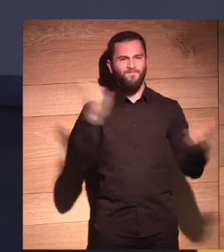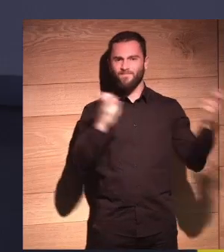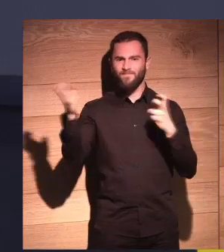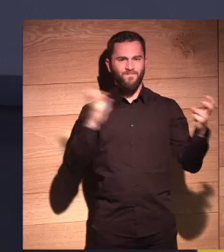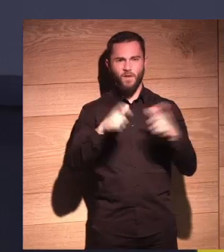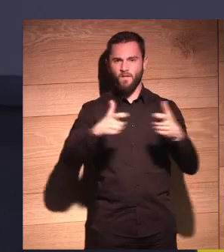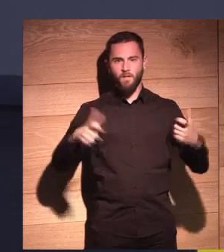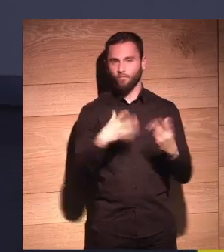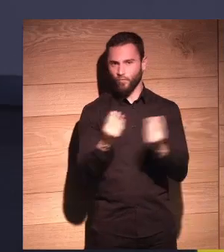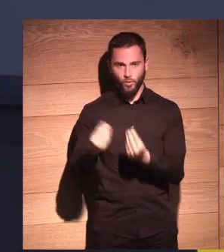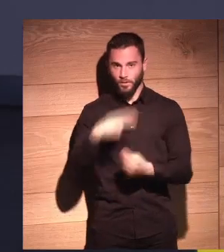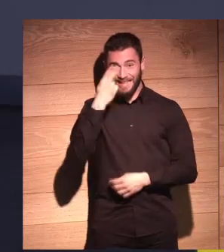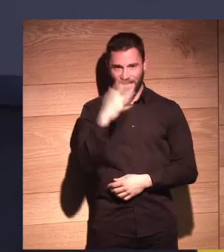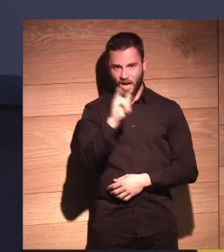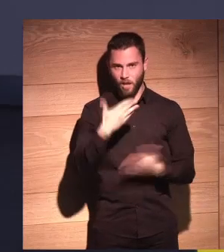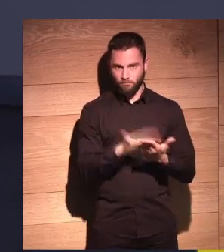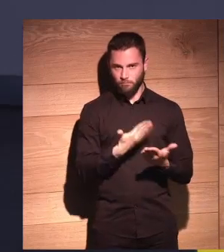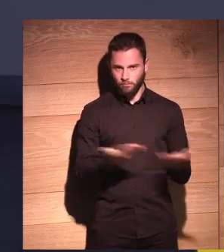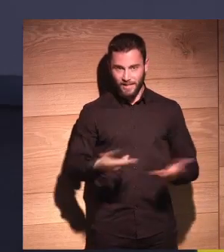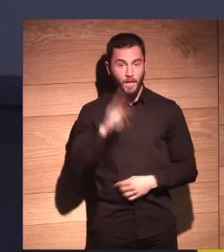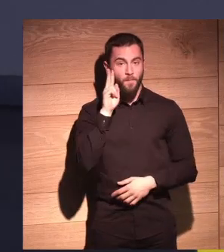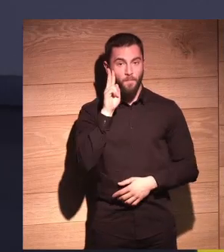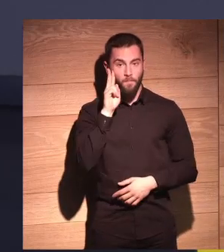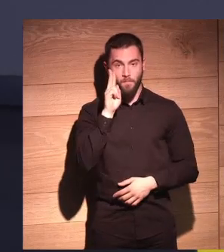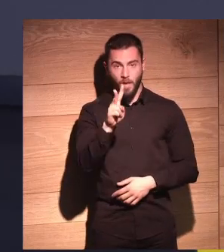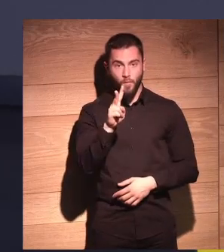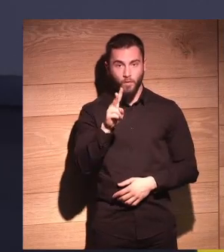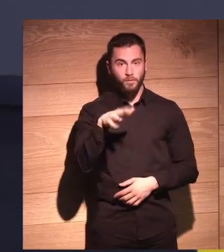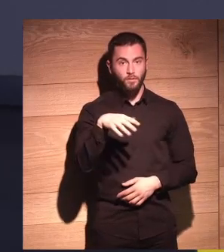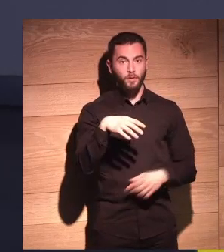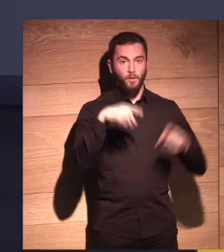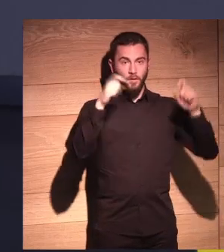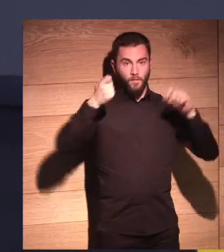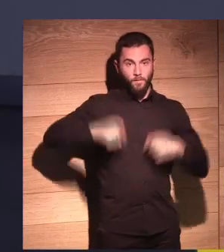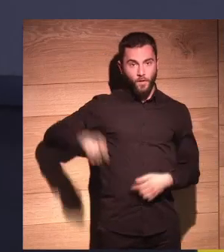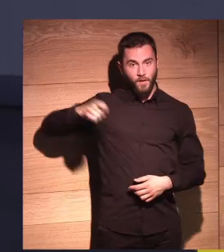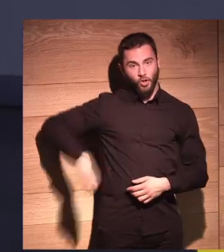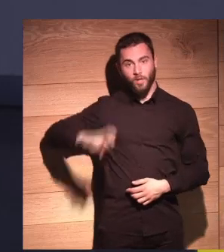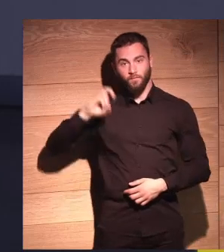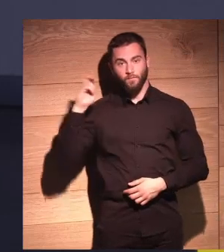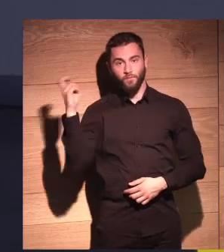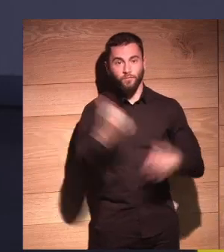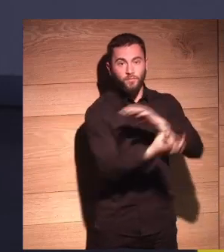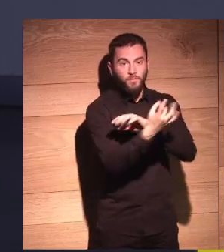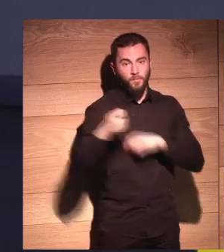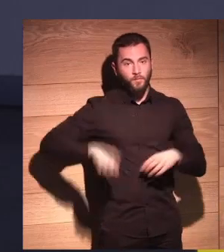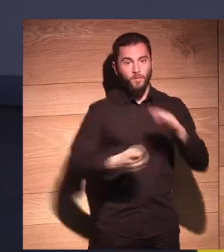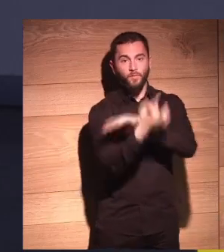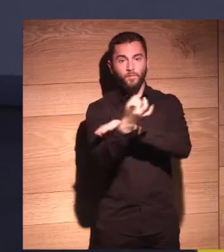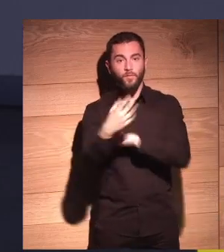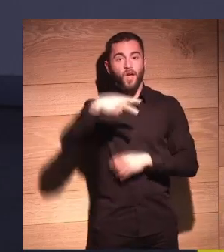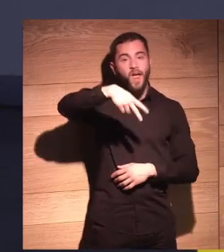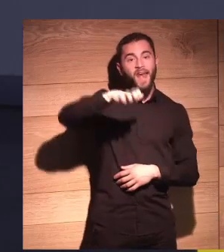Hay un gran interés, y además lo vemos por todas las disciplinas que han florecido, que empiezan con neuro,